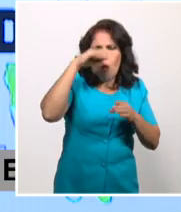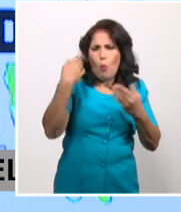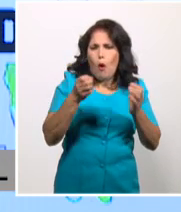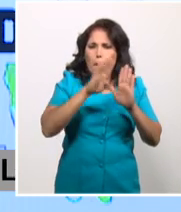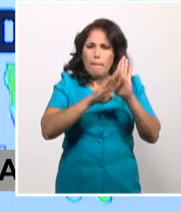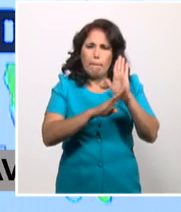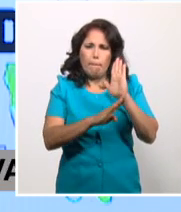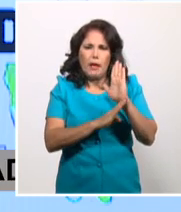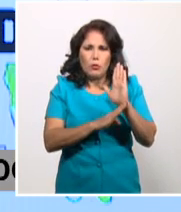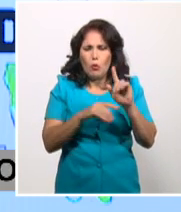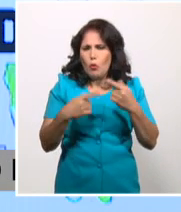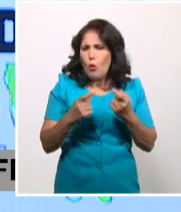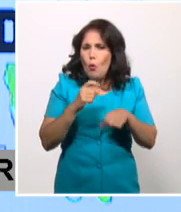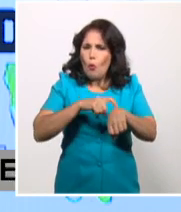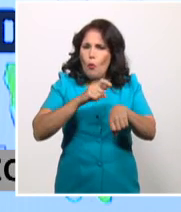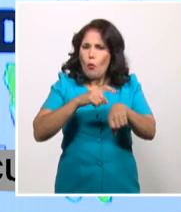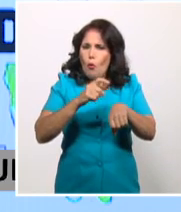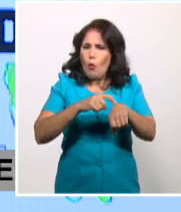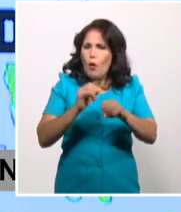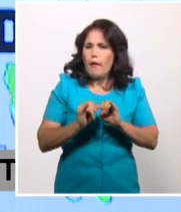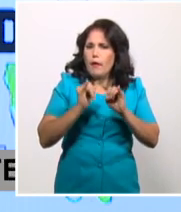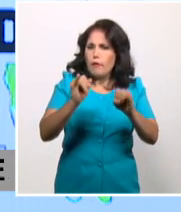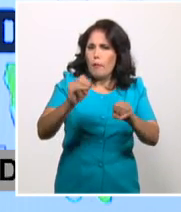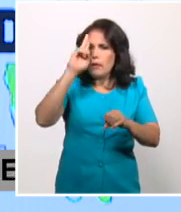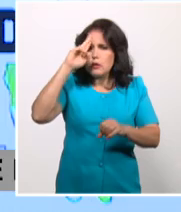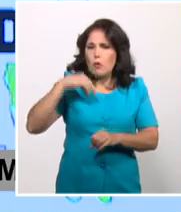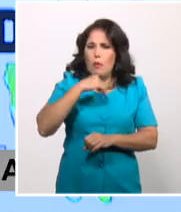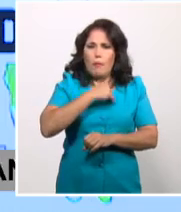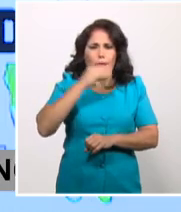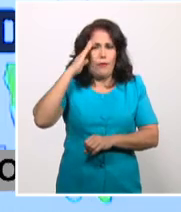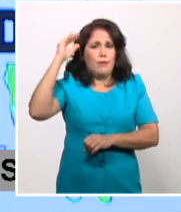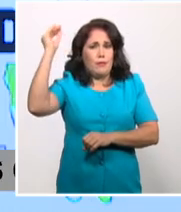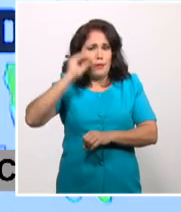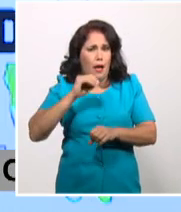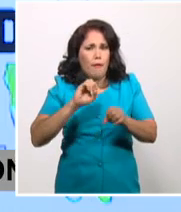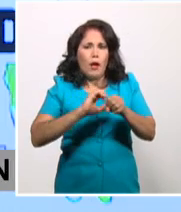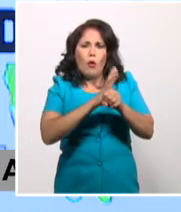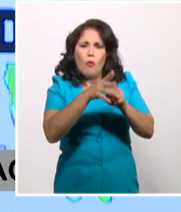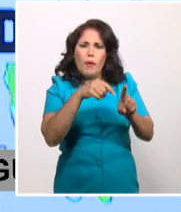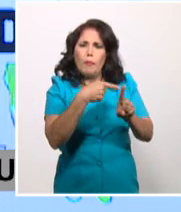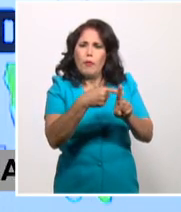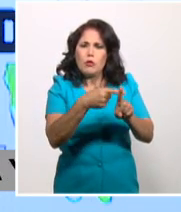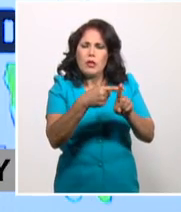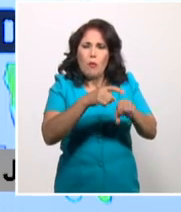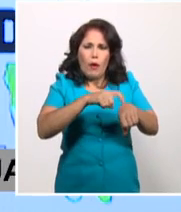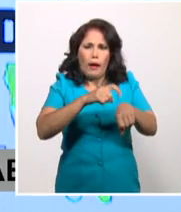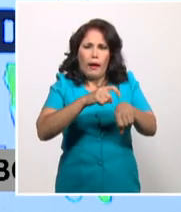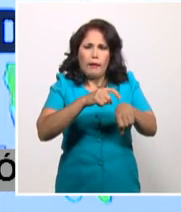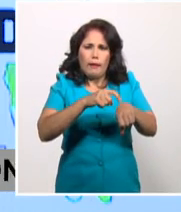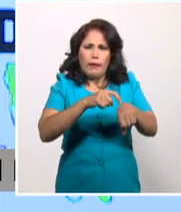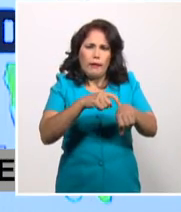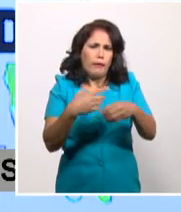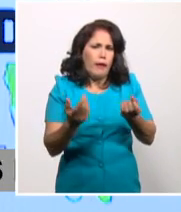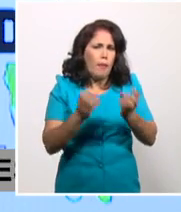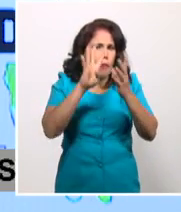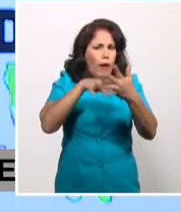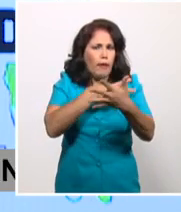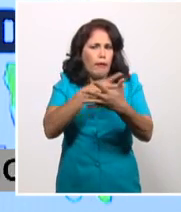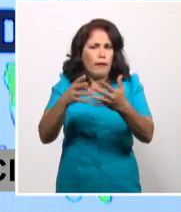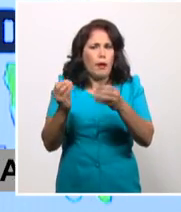metodología en cuanto a los horarios de los partes desde que se conoce que el caso es positivo? ¿Qué tiempo se tiene en cuenta para